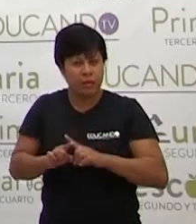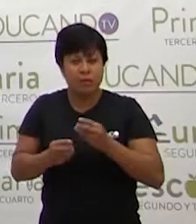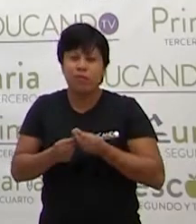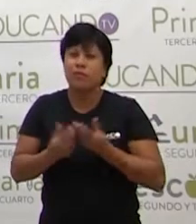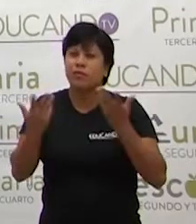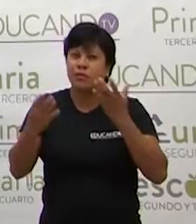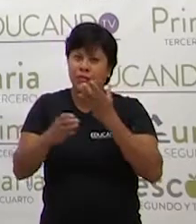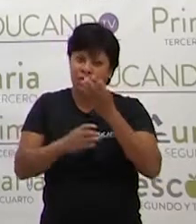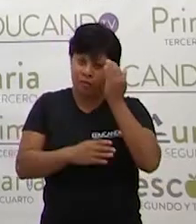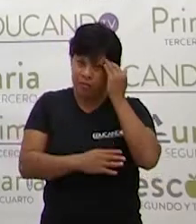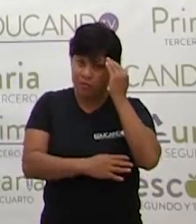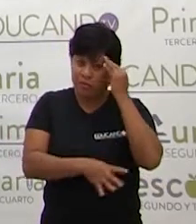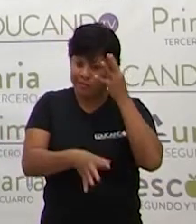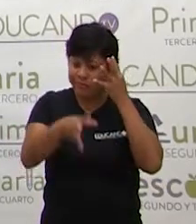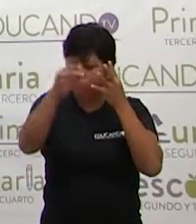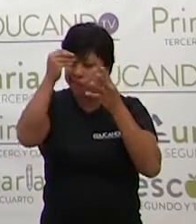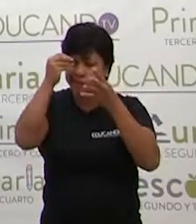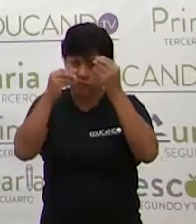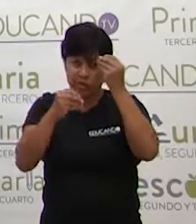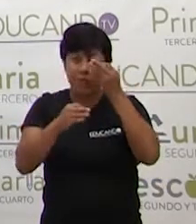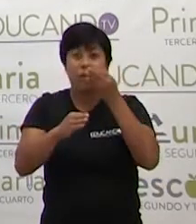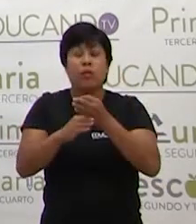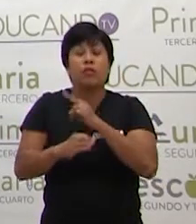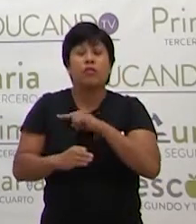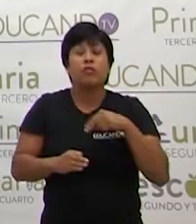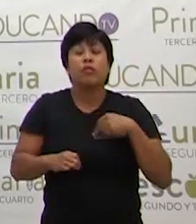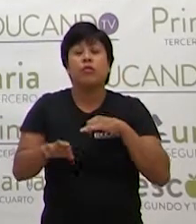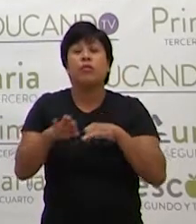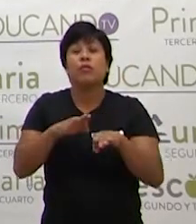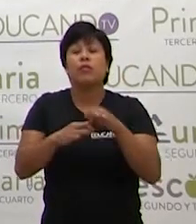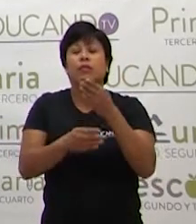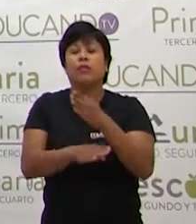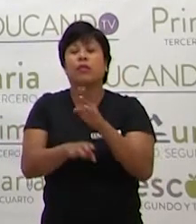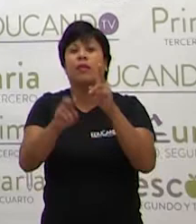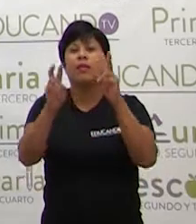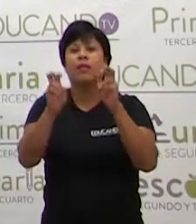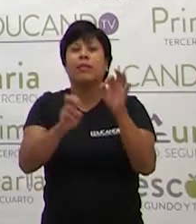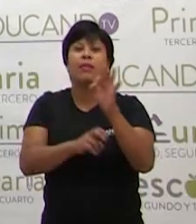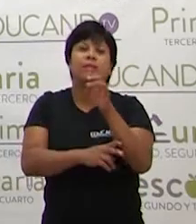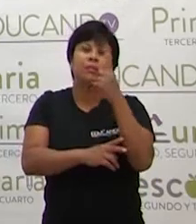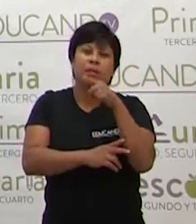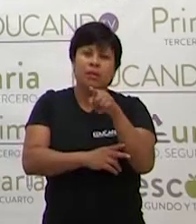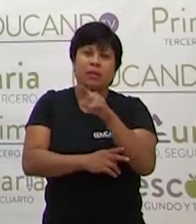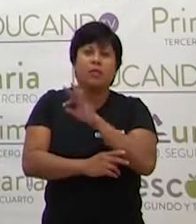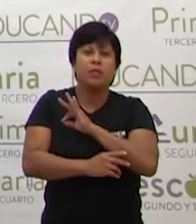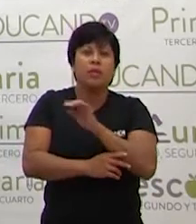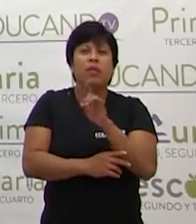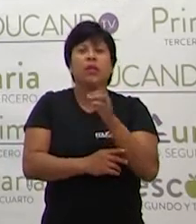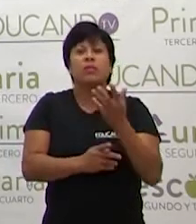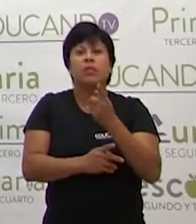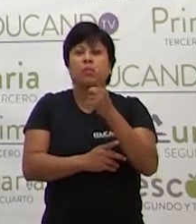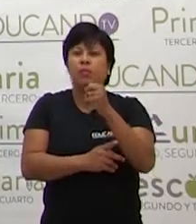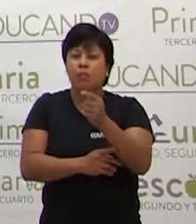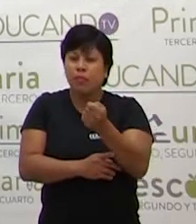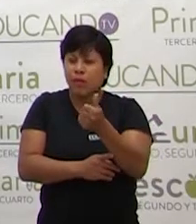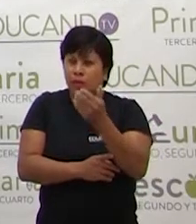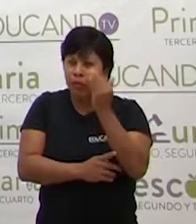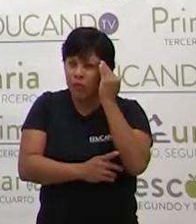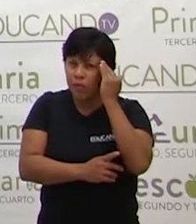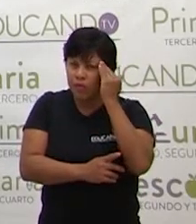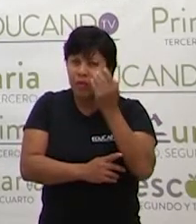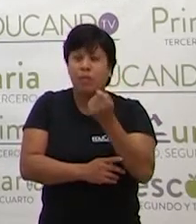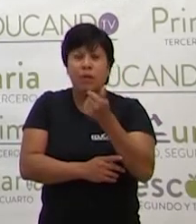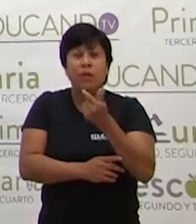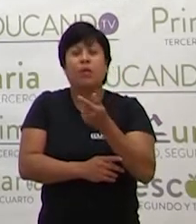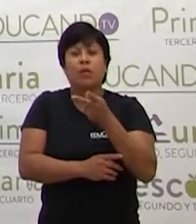muchísimos conocimientos. Hoy vamos a trabajar con un tema que a lo mejor para ti ya te va a resultar un poco conocido, pero sin